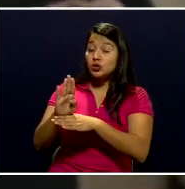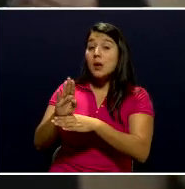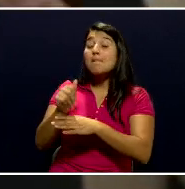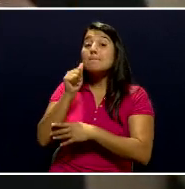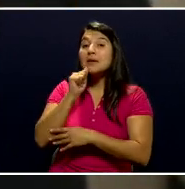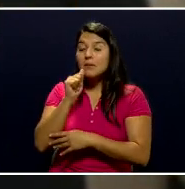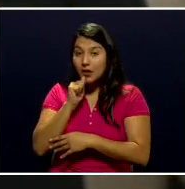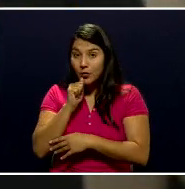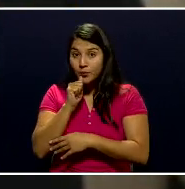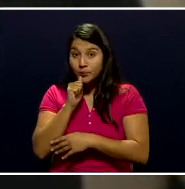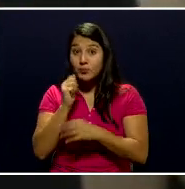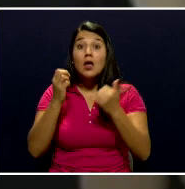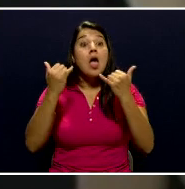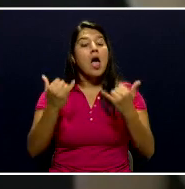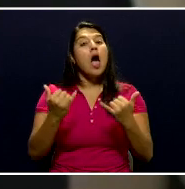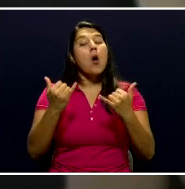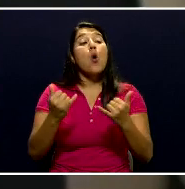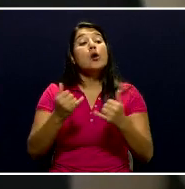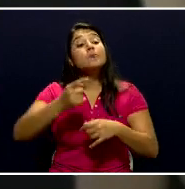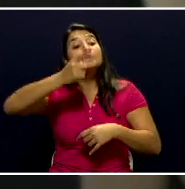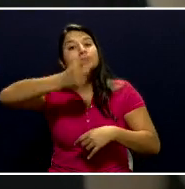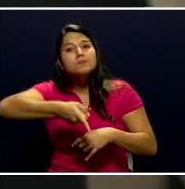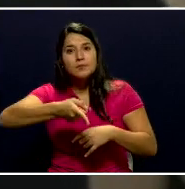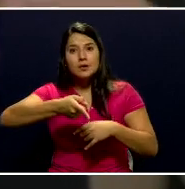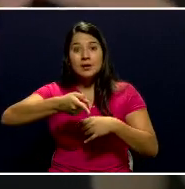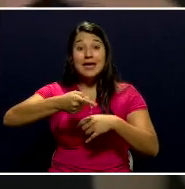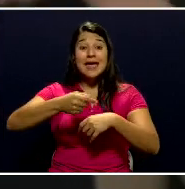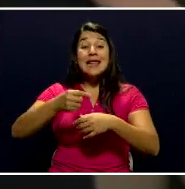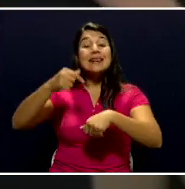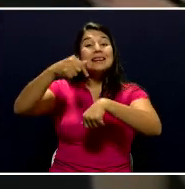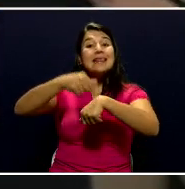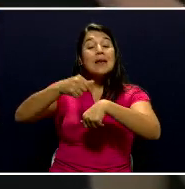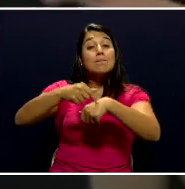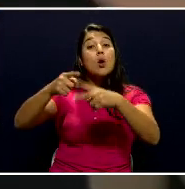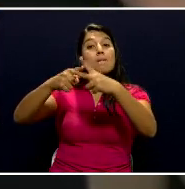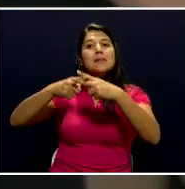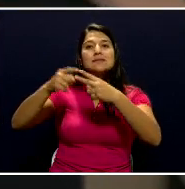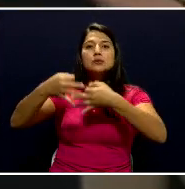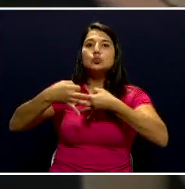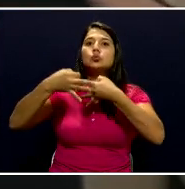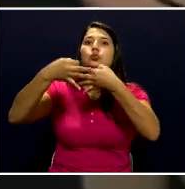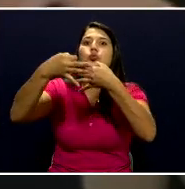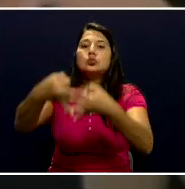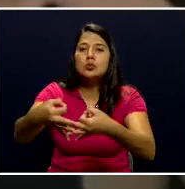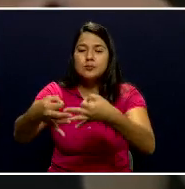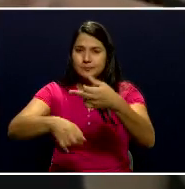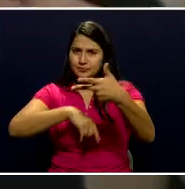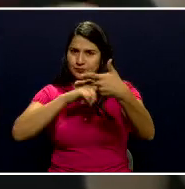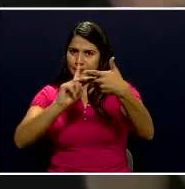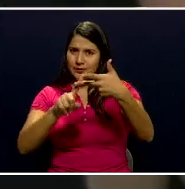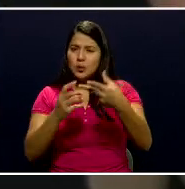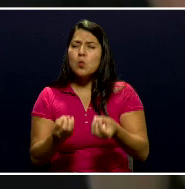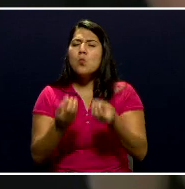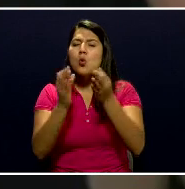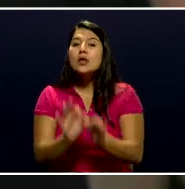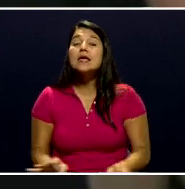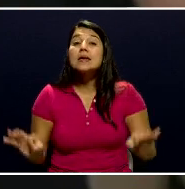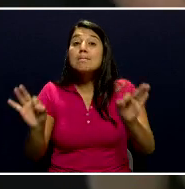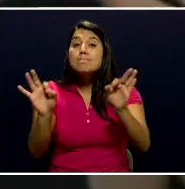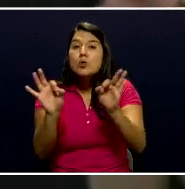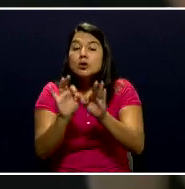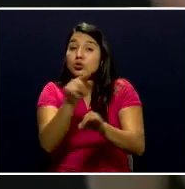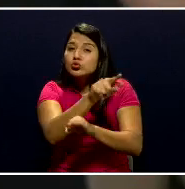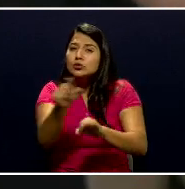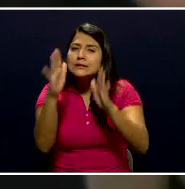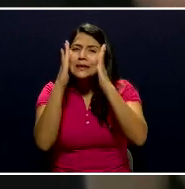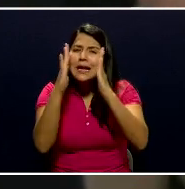Instruye a que se extiendan los plazos de los créditos. Tercero, y muy importante, y pongan por